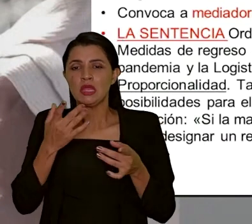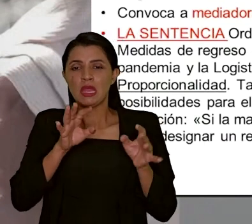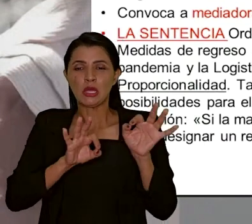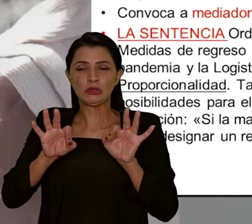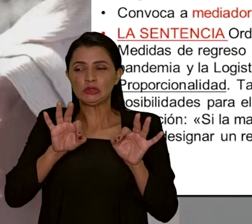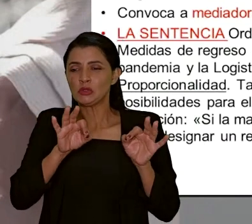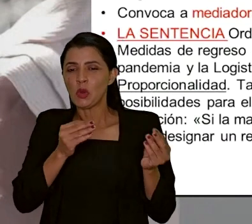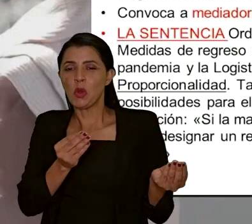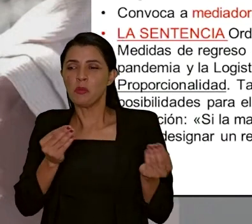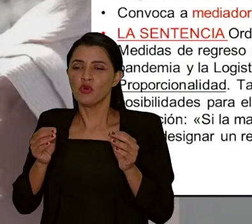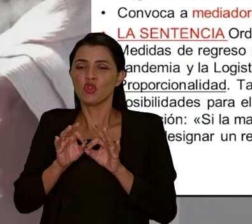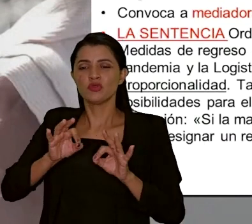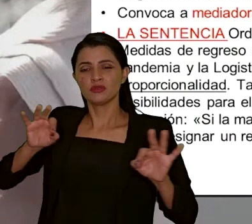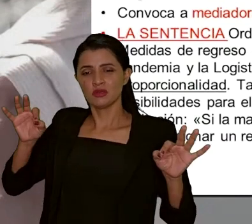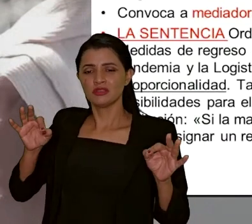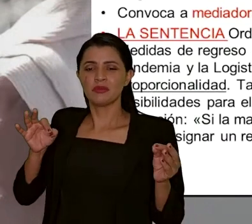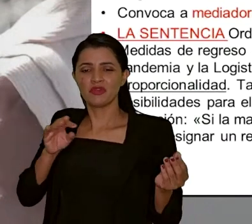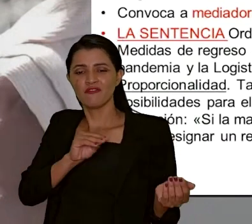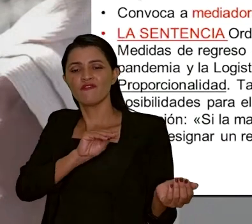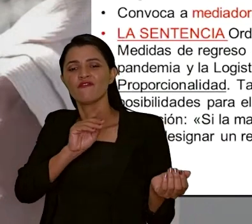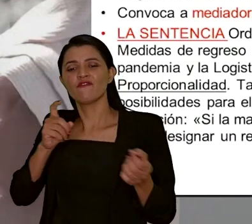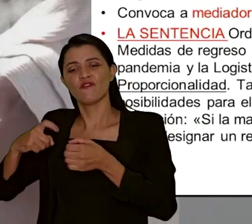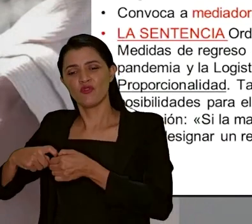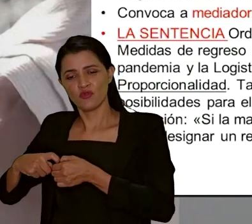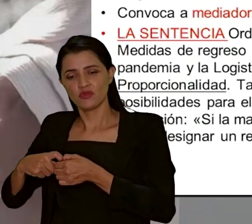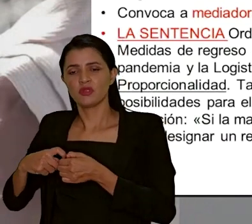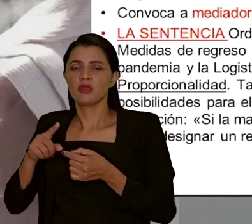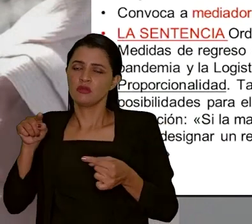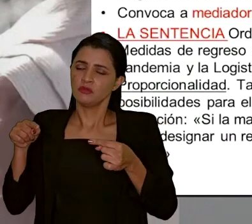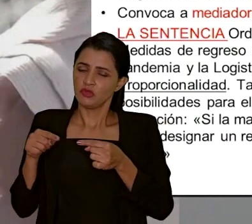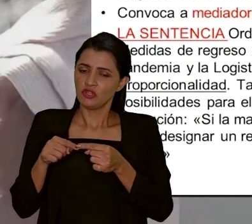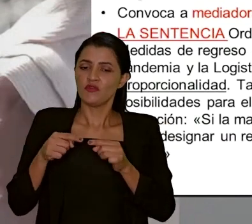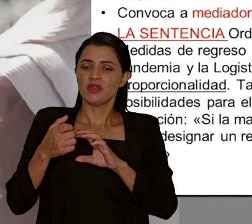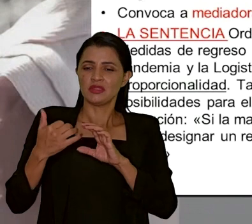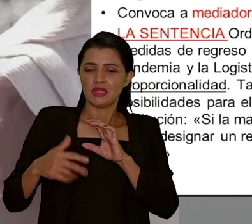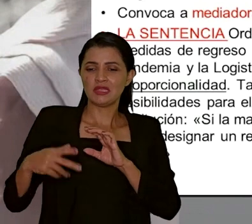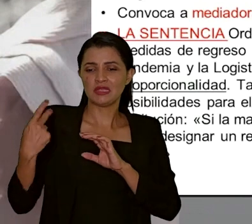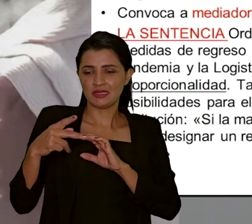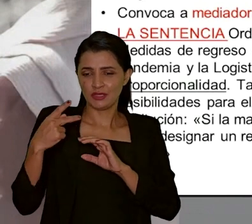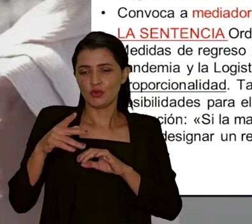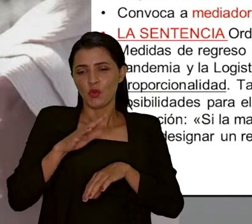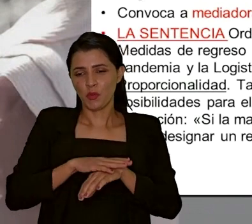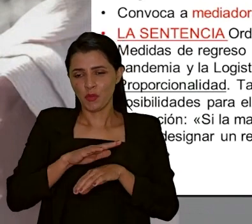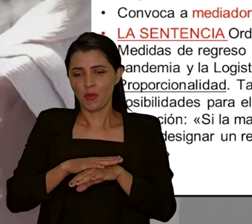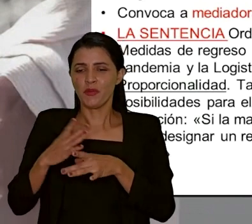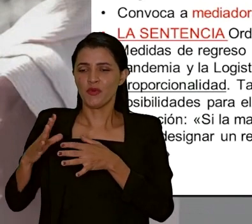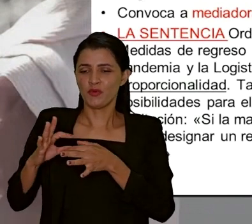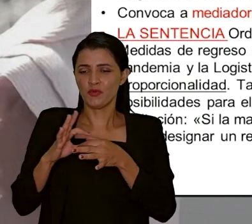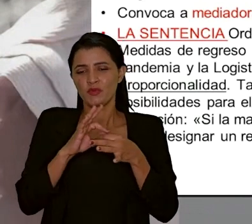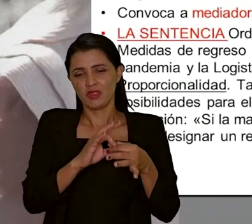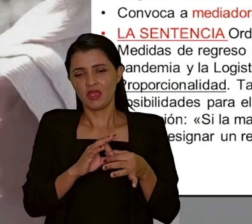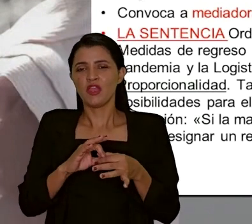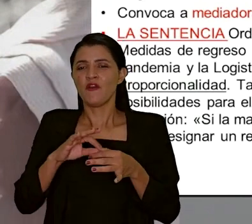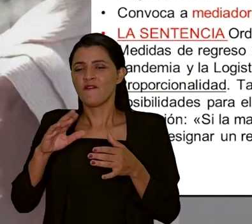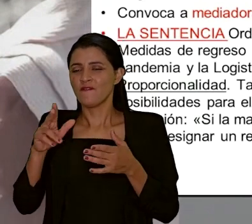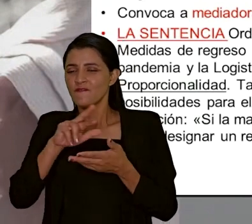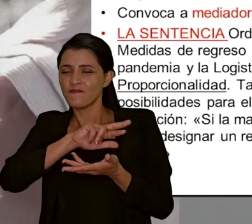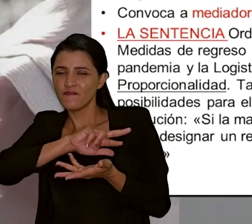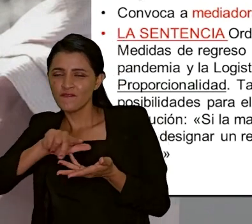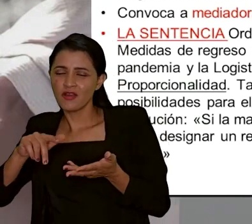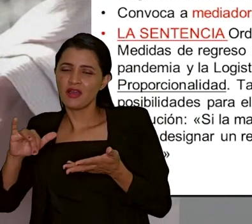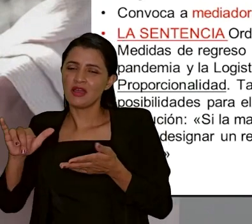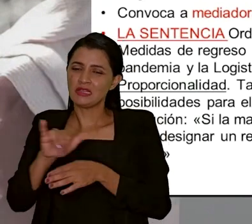retorno. Pero tiene una característica, si bien son muchas las medidas de regreso seguro ordenadas por el